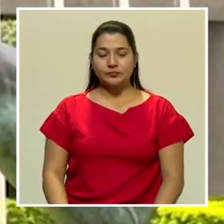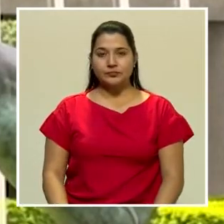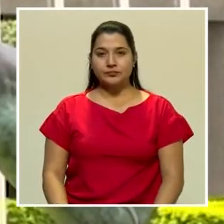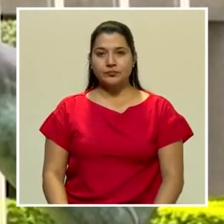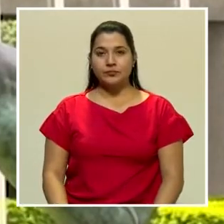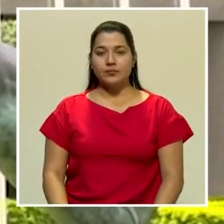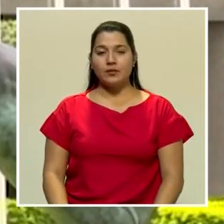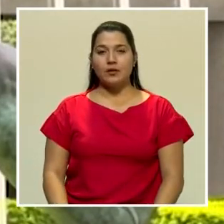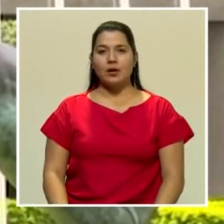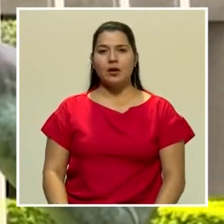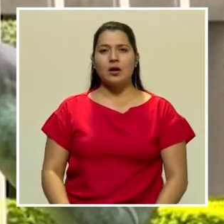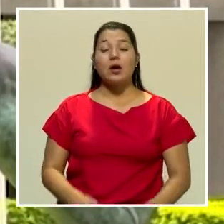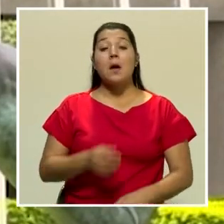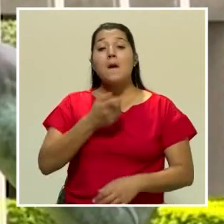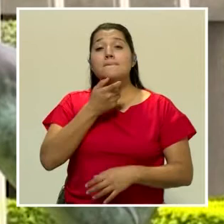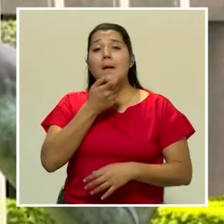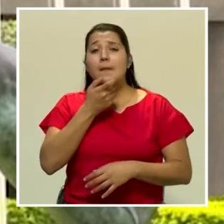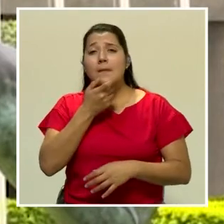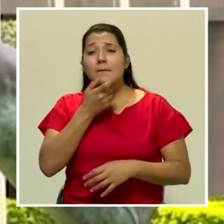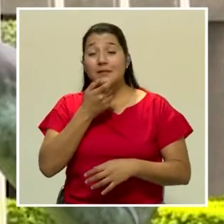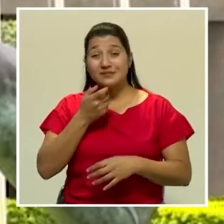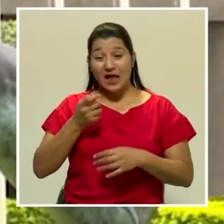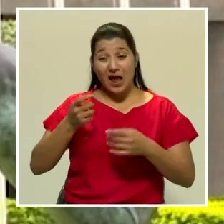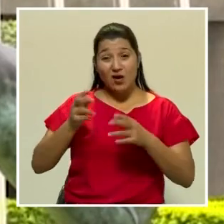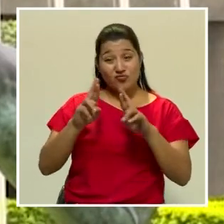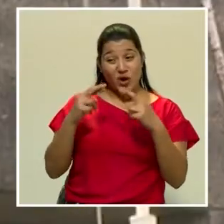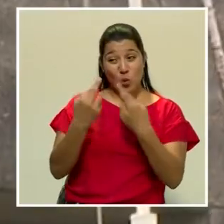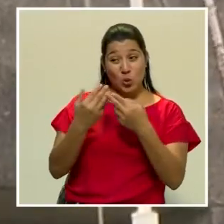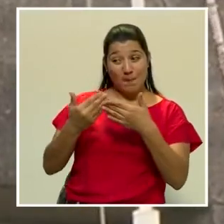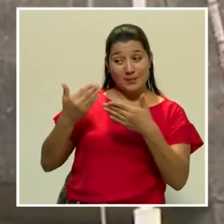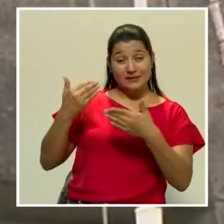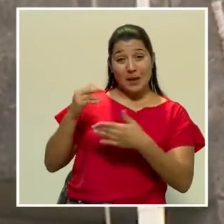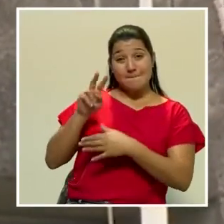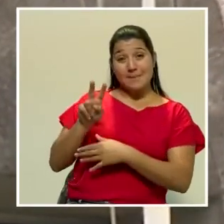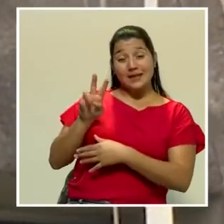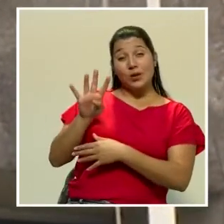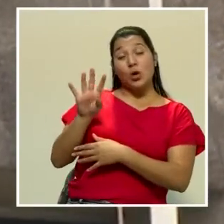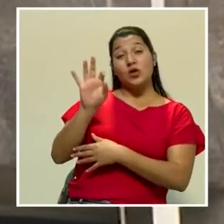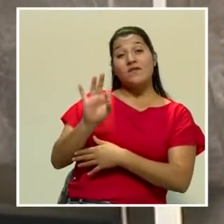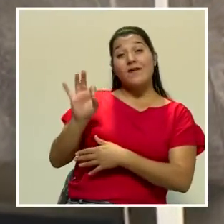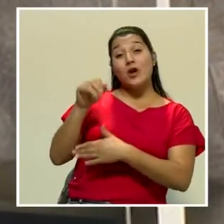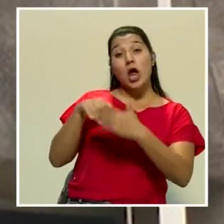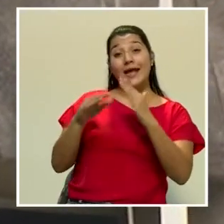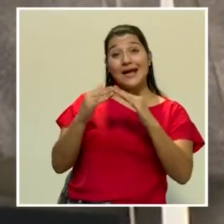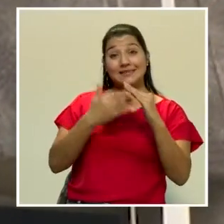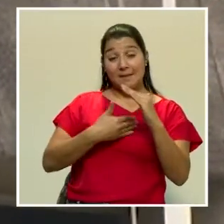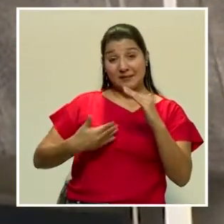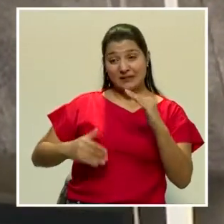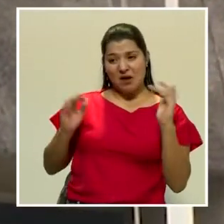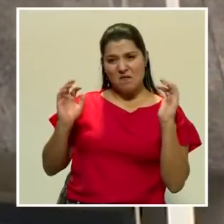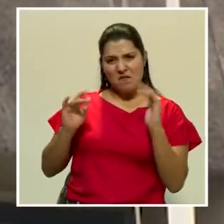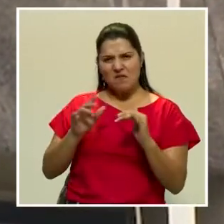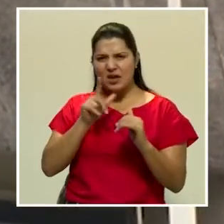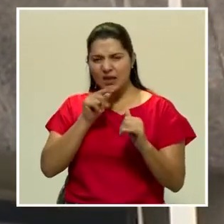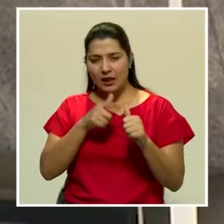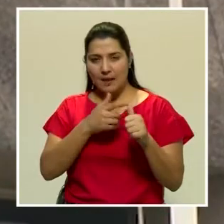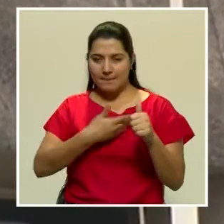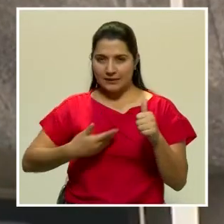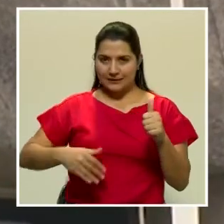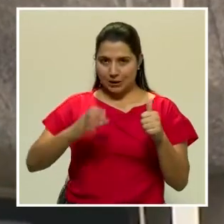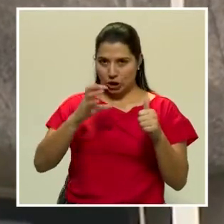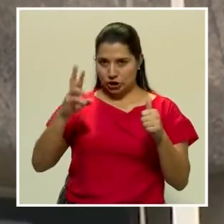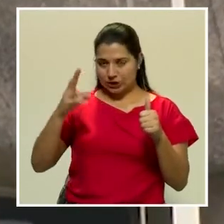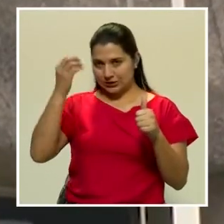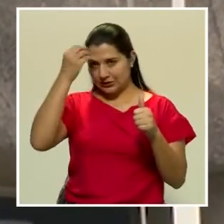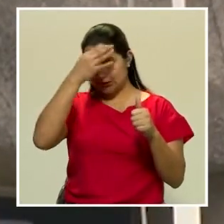Se trata de la grabación de la reunión del pasado 24 de febrero en Casa Presidencial, donde estuvieron presentes el presidente de la